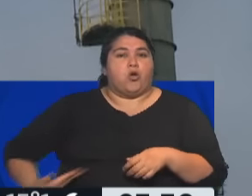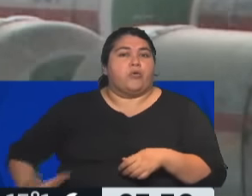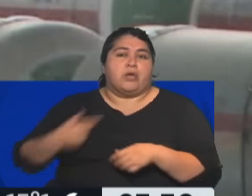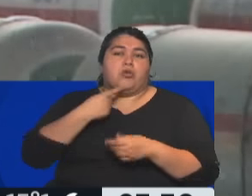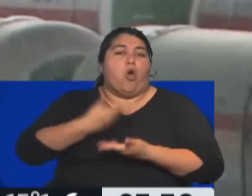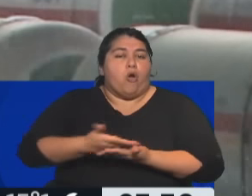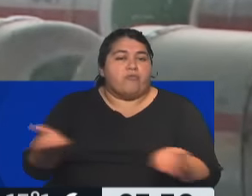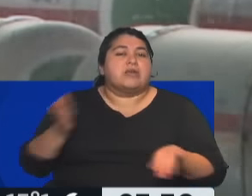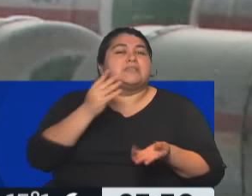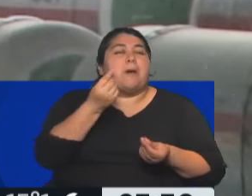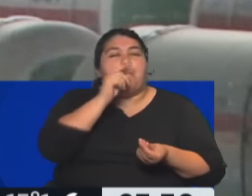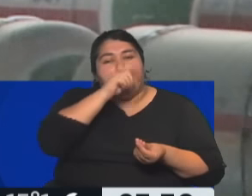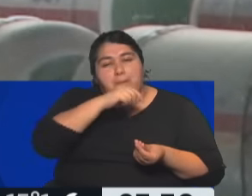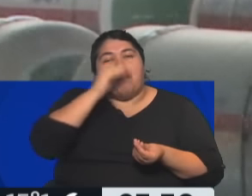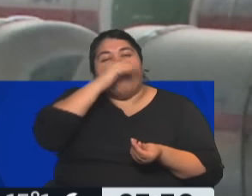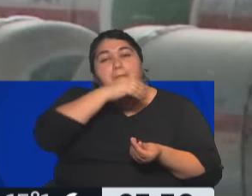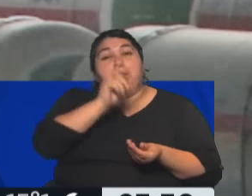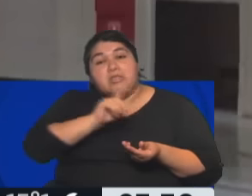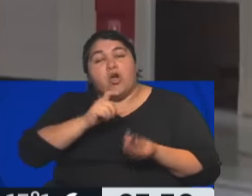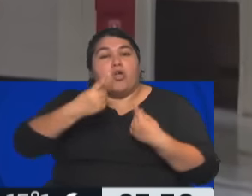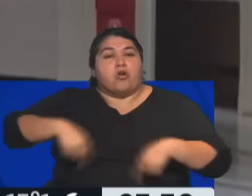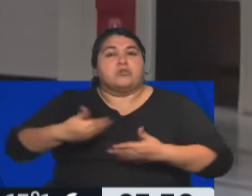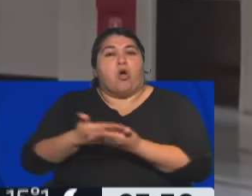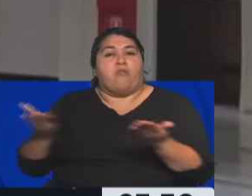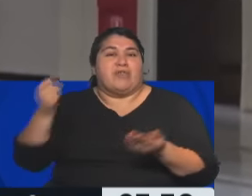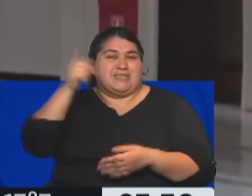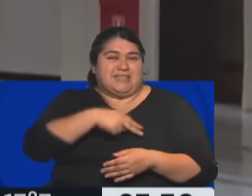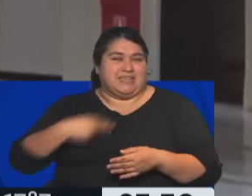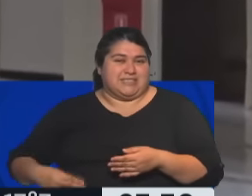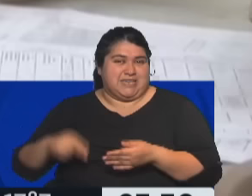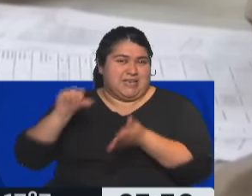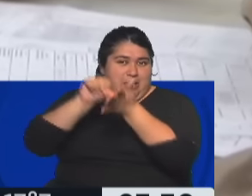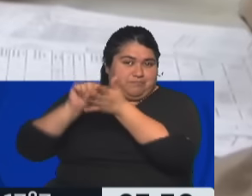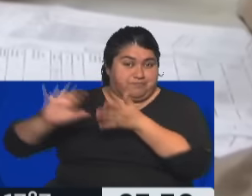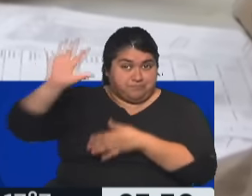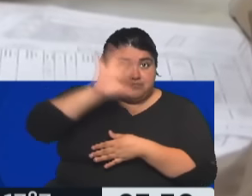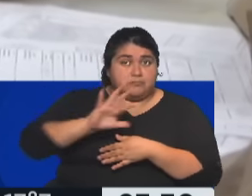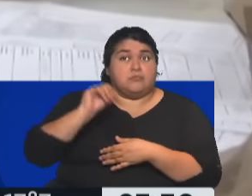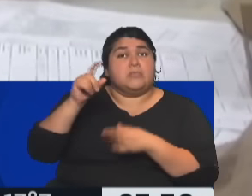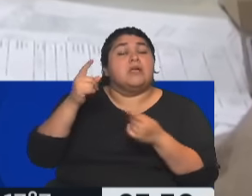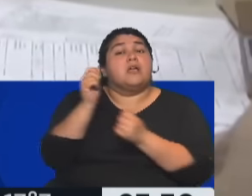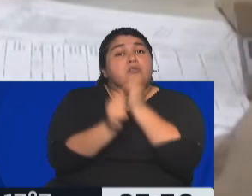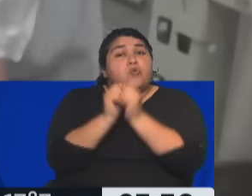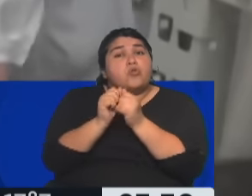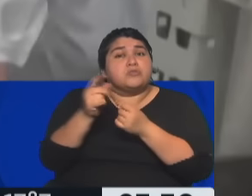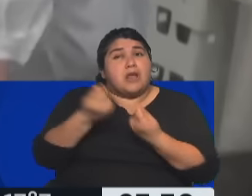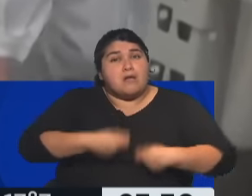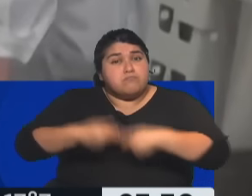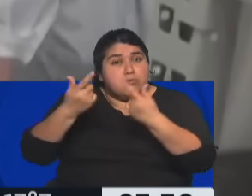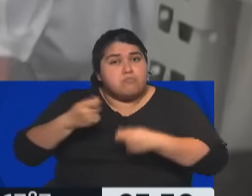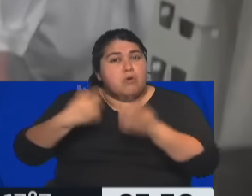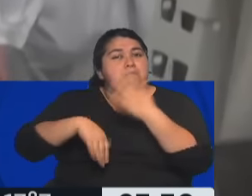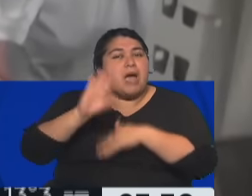petróleo y gas a precios menores en el mercado asiático y a buscar alternativas para componentes que su industria importaba de Occidente, en